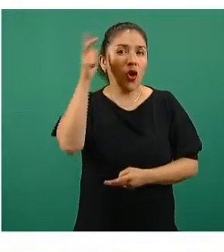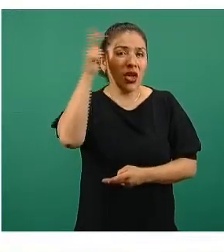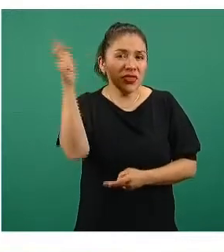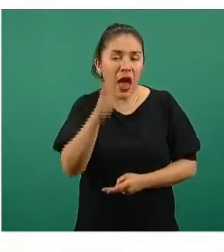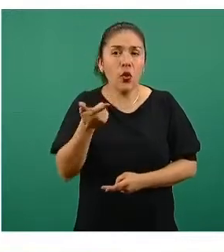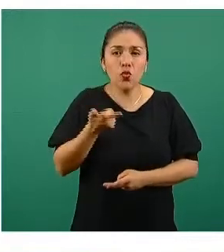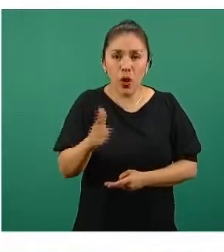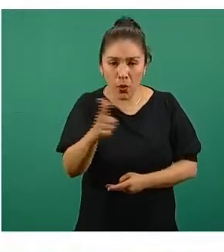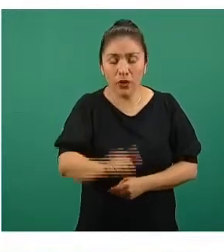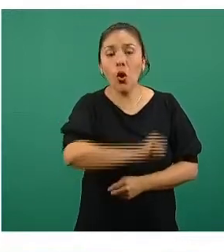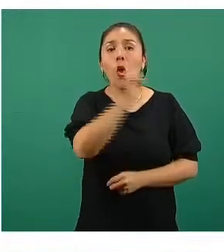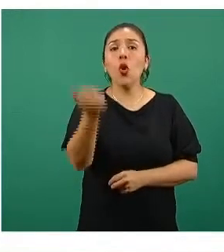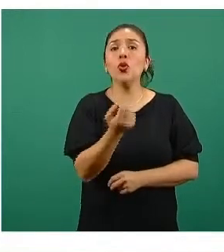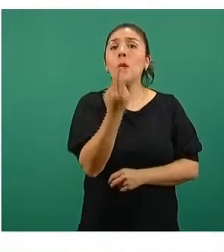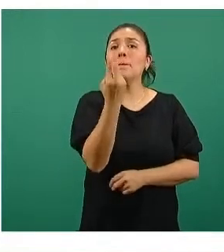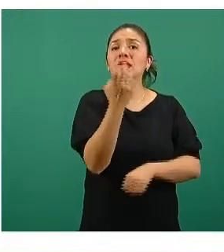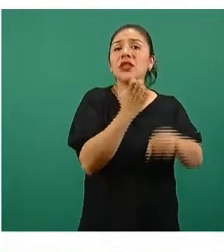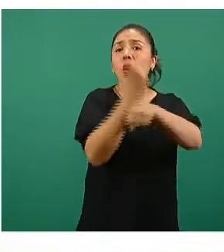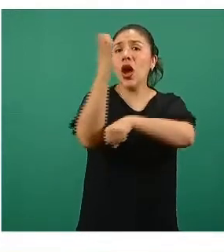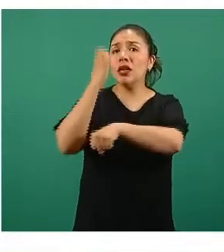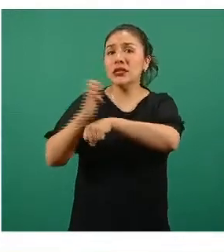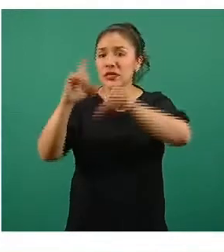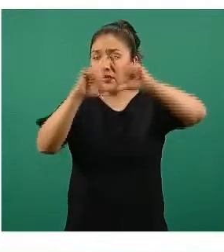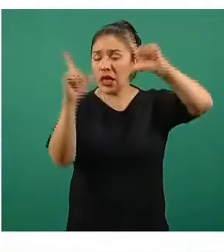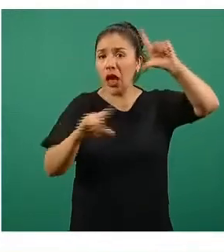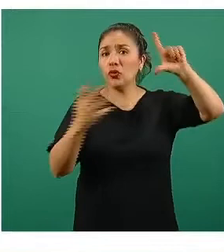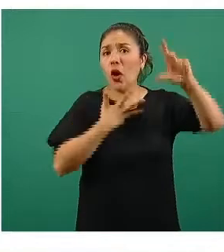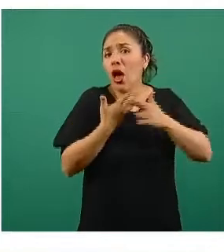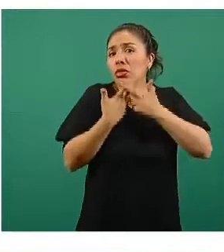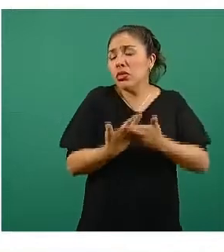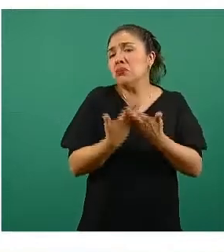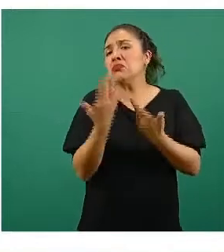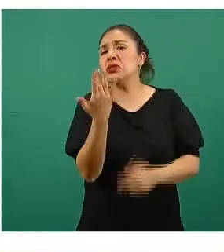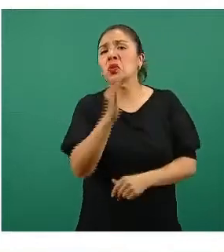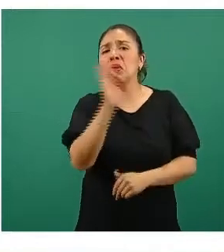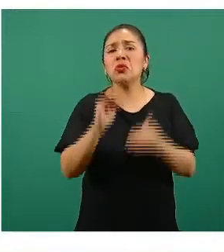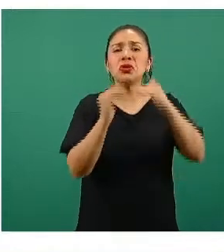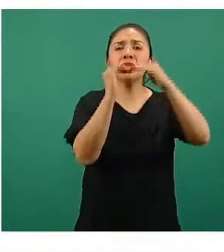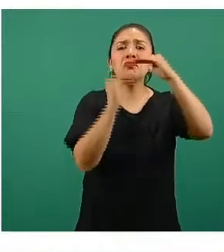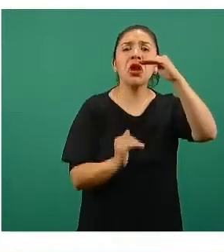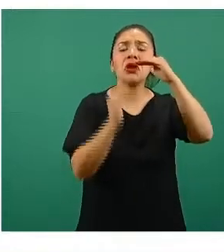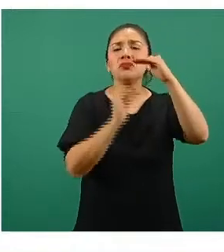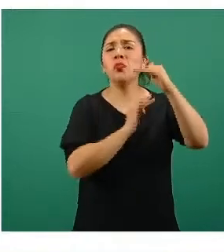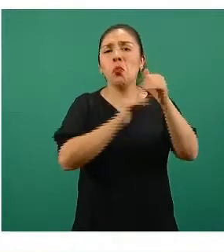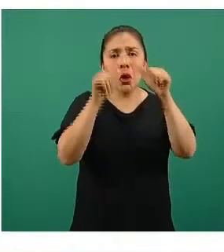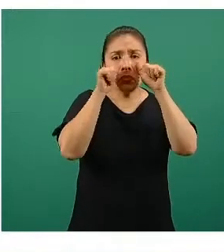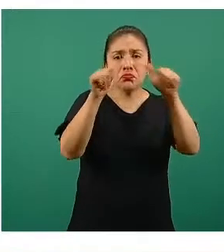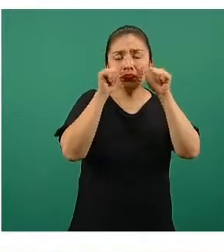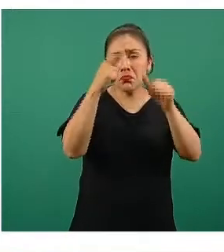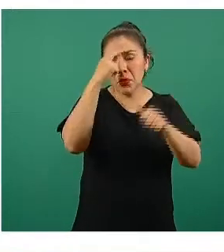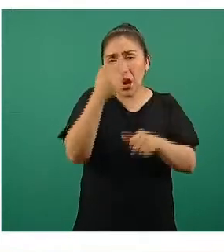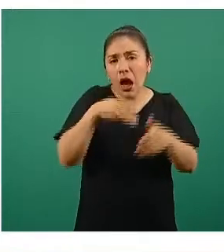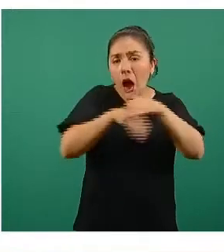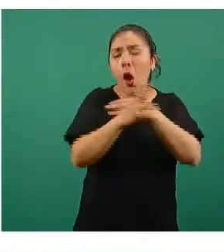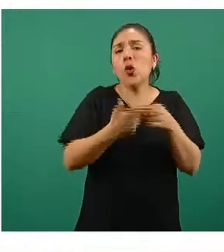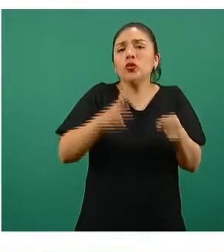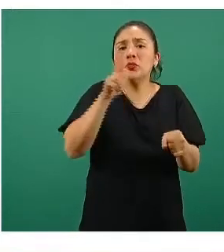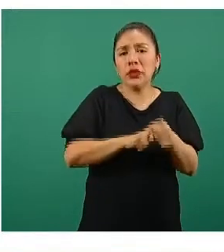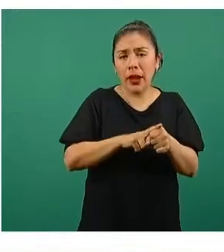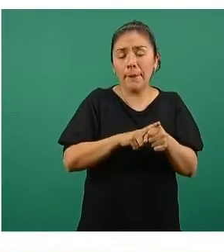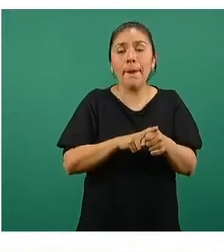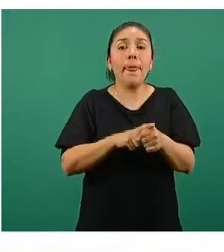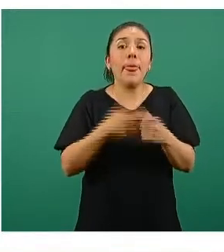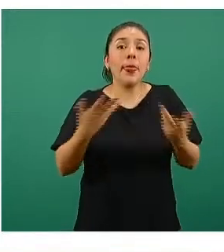Y 25 de las entidades federativas tienen menos del 50% de su